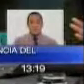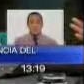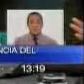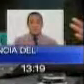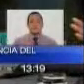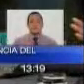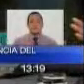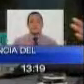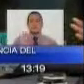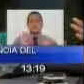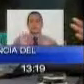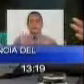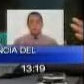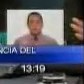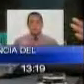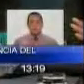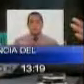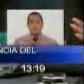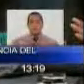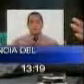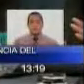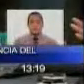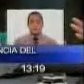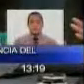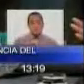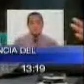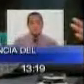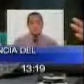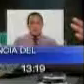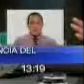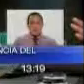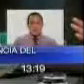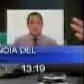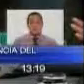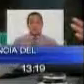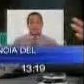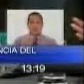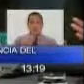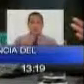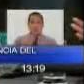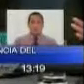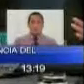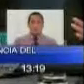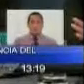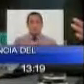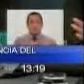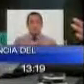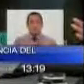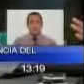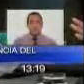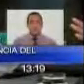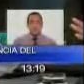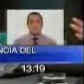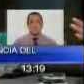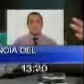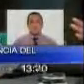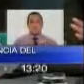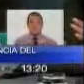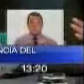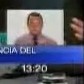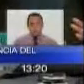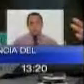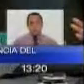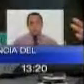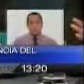y que a pesar de eso, la Comisión Interamericana, de manera indebida, como lo dijimos en su momento, interpuso